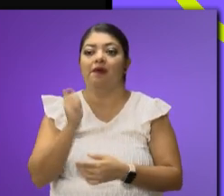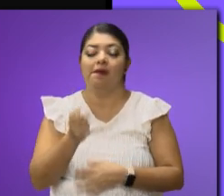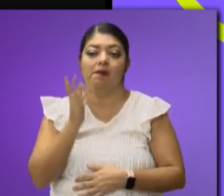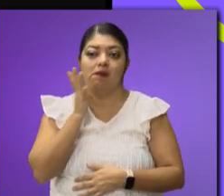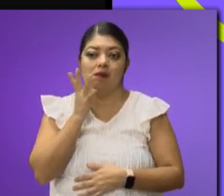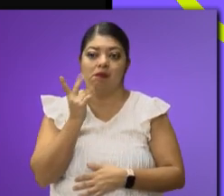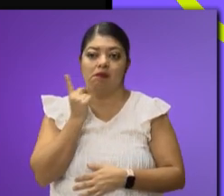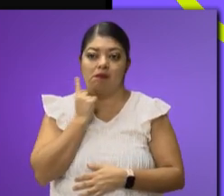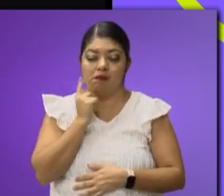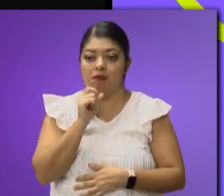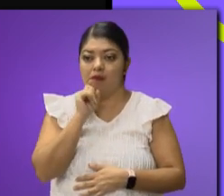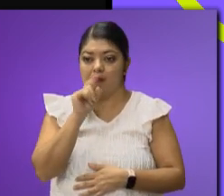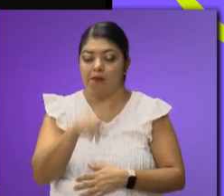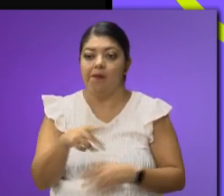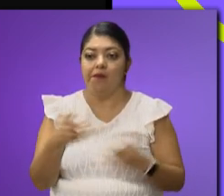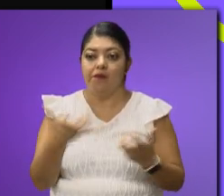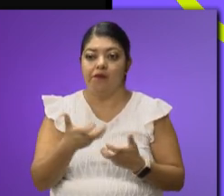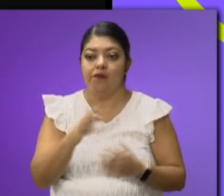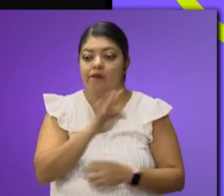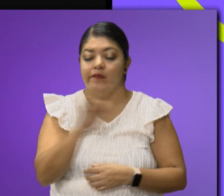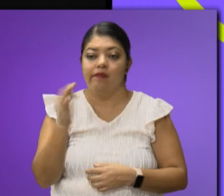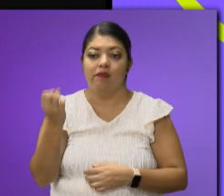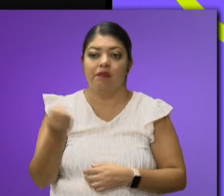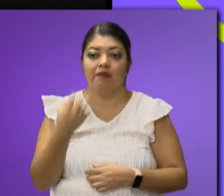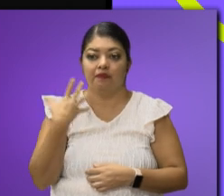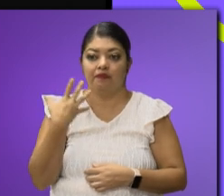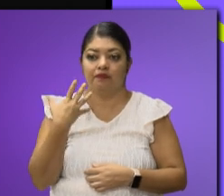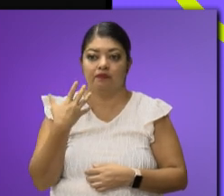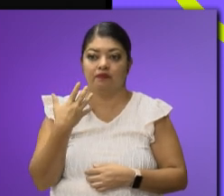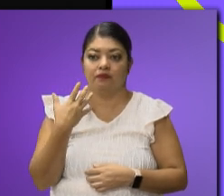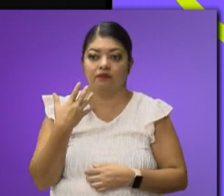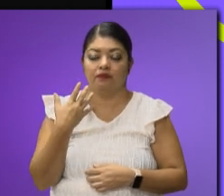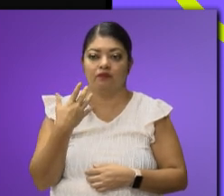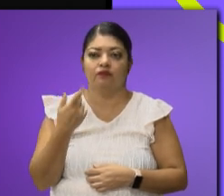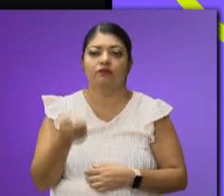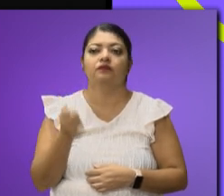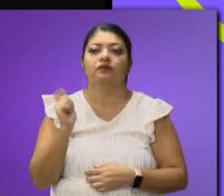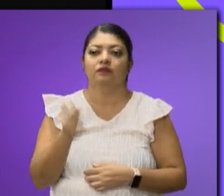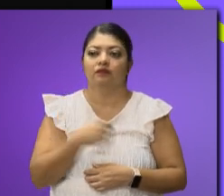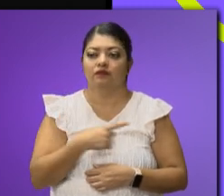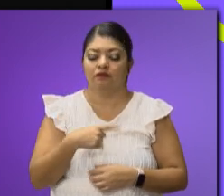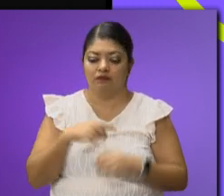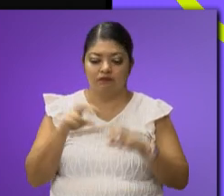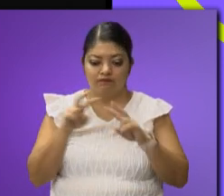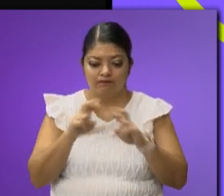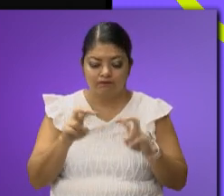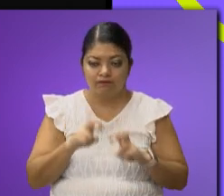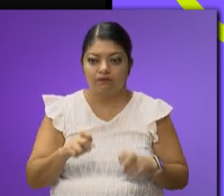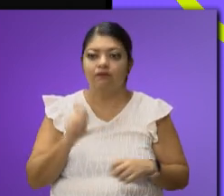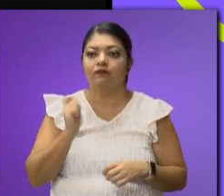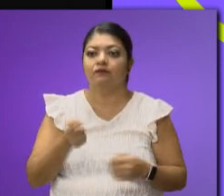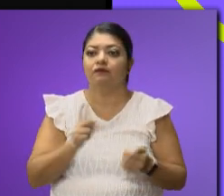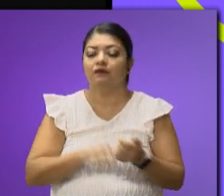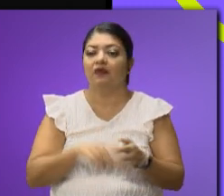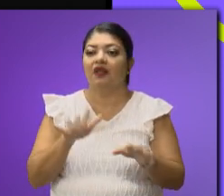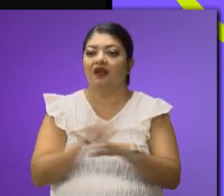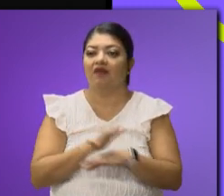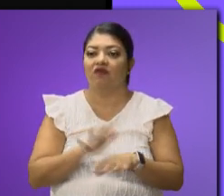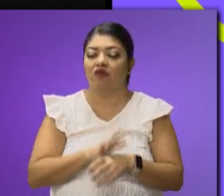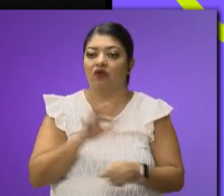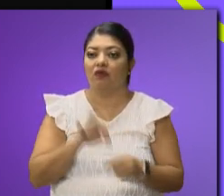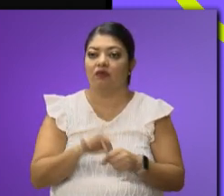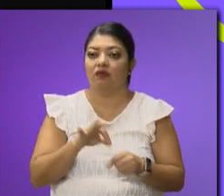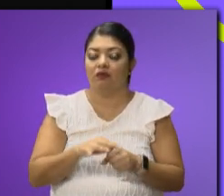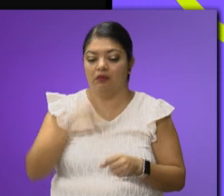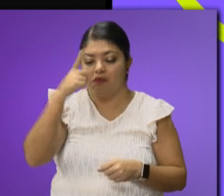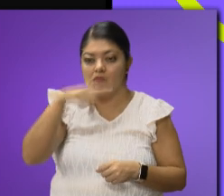del Estado también realice un foro en donde se analicen los resultados de la reforma electoral para